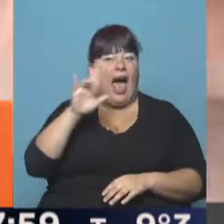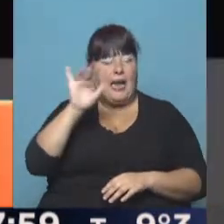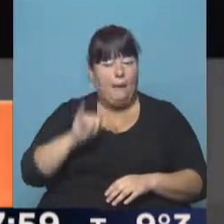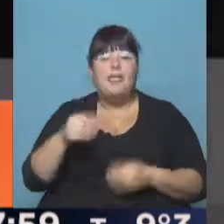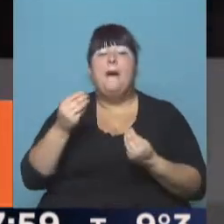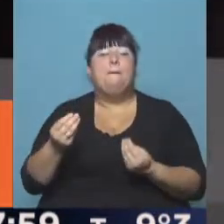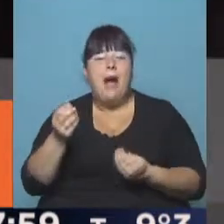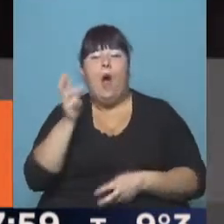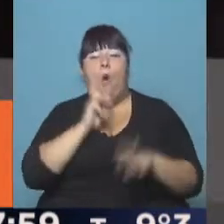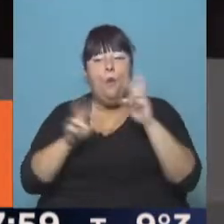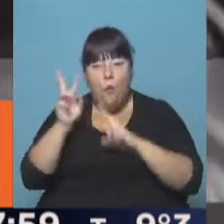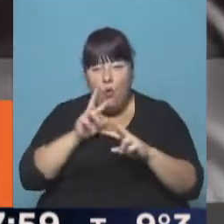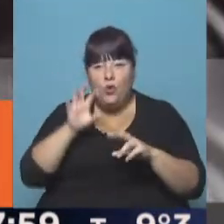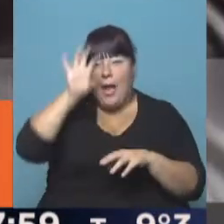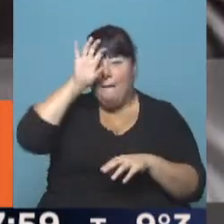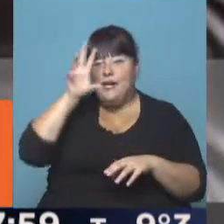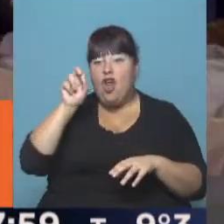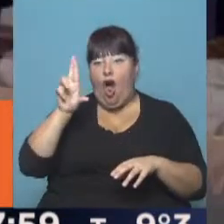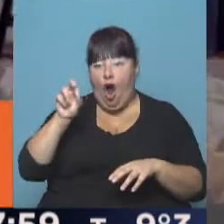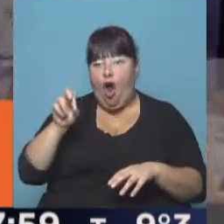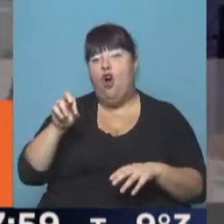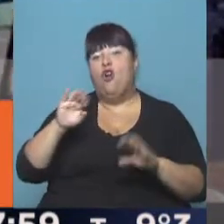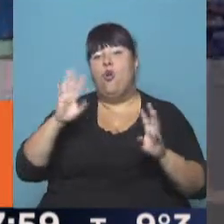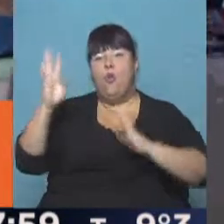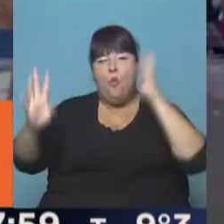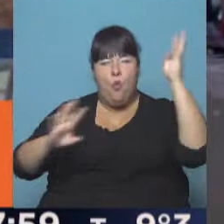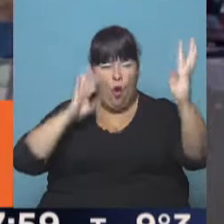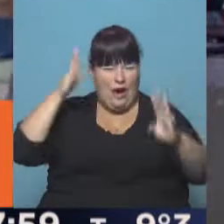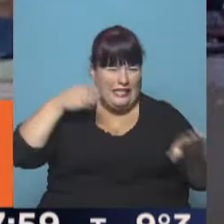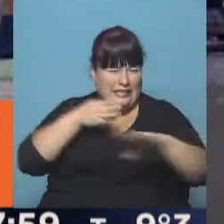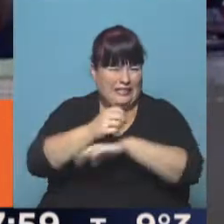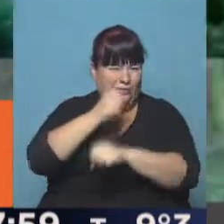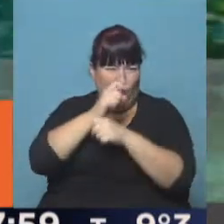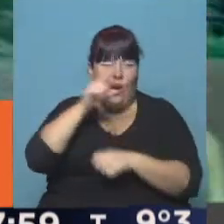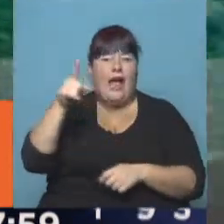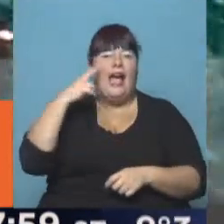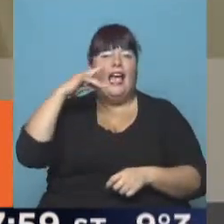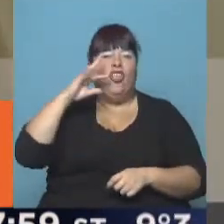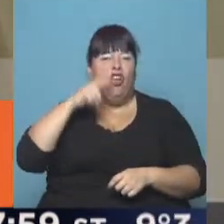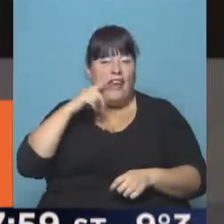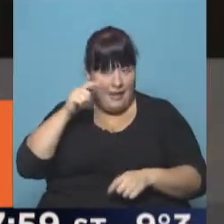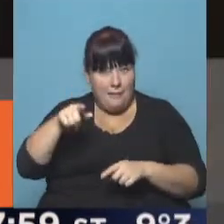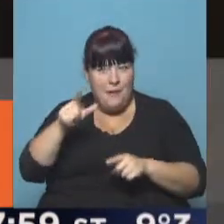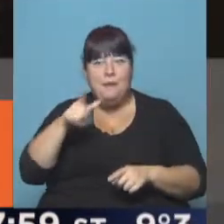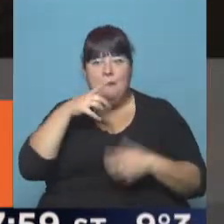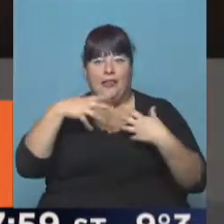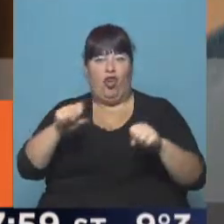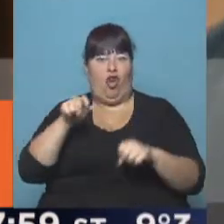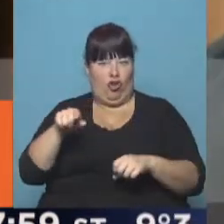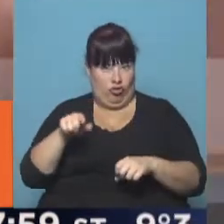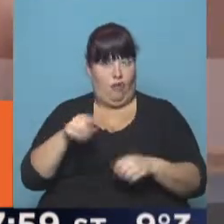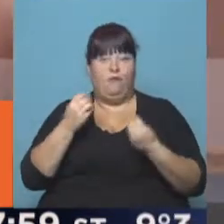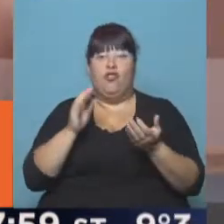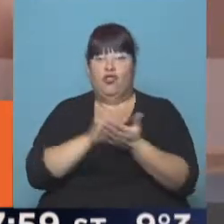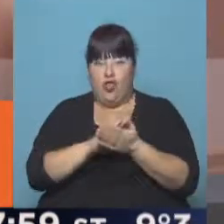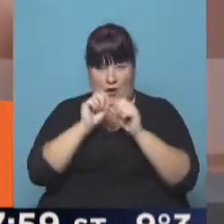para buscar una mina de oro en una jungla inexplorada de Indonesia. Sí, ahí es donde parece que han encontrado algo. Eso tiene que ver